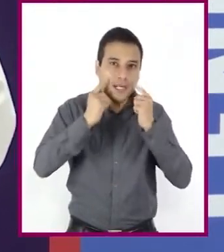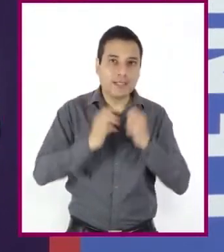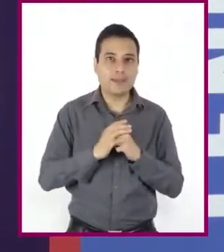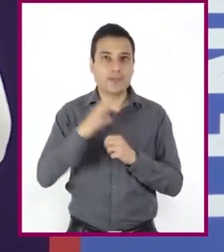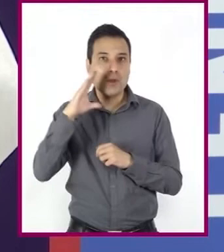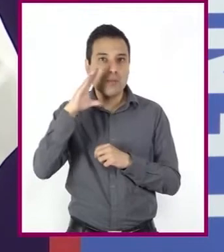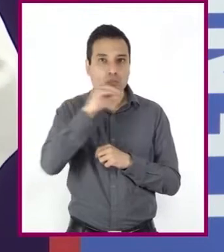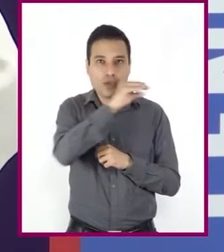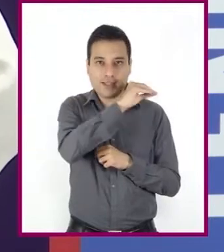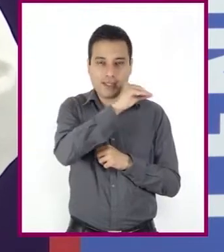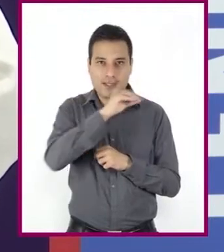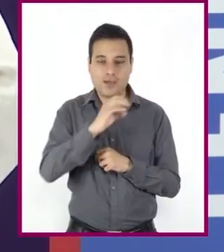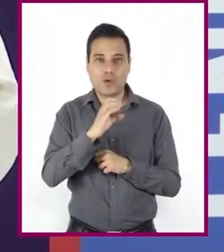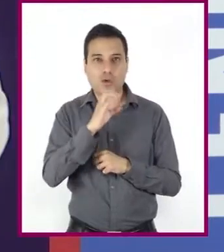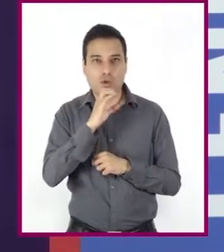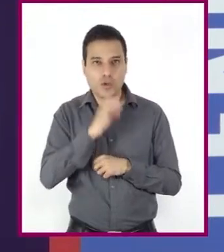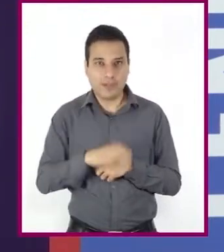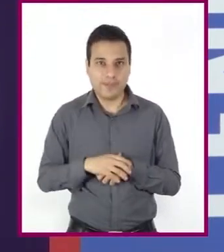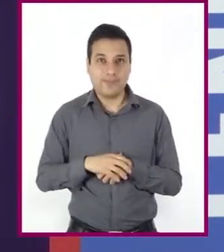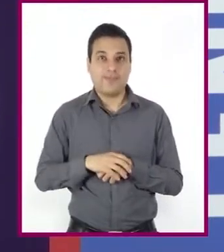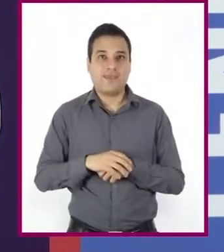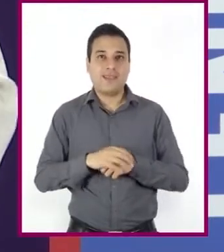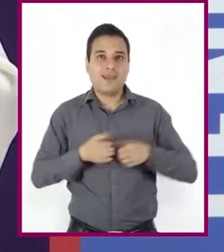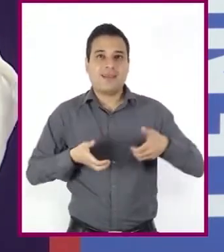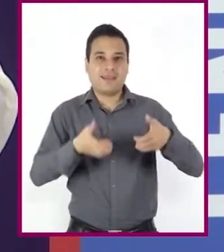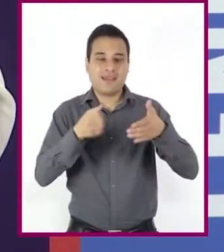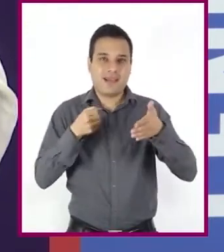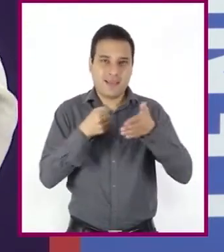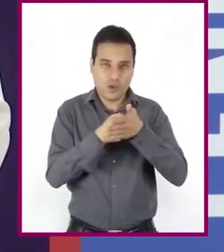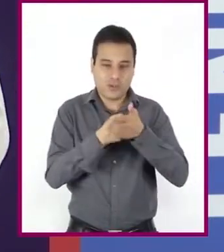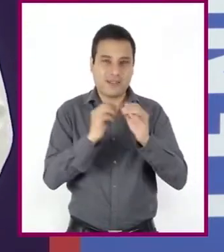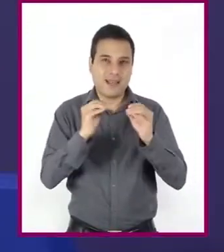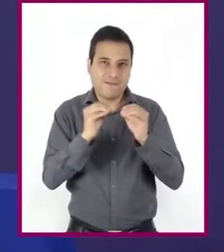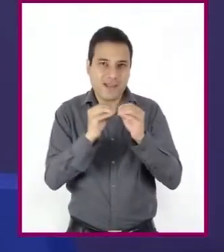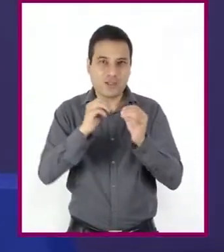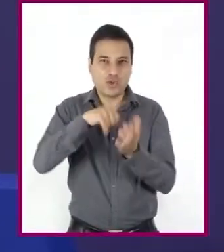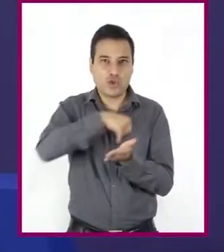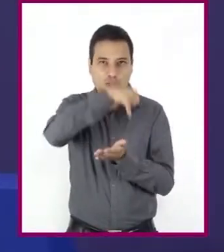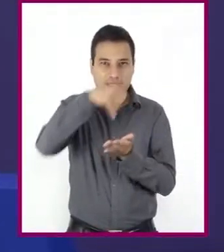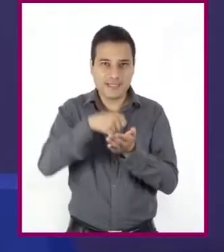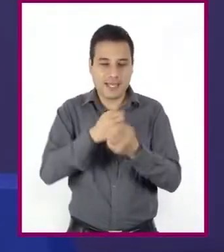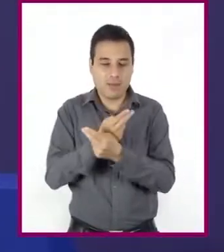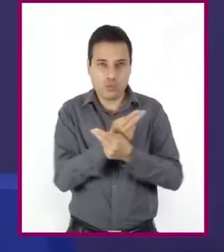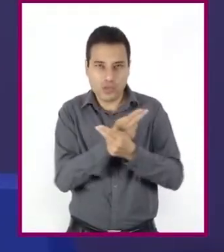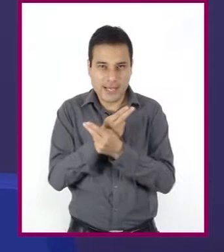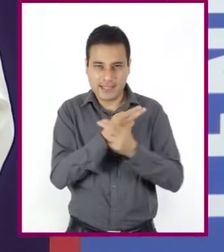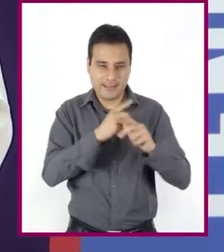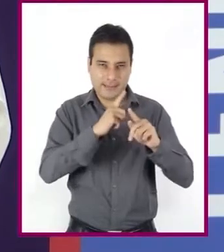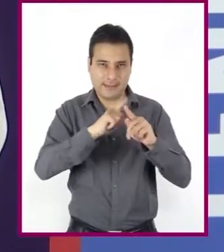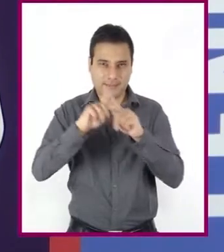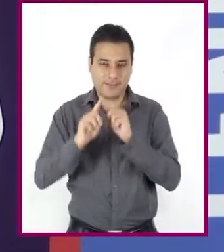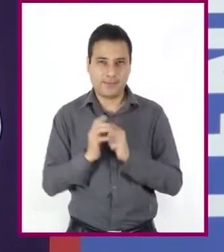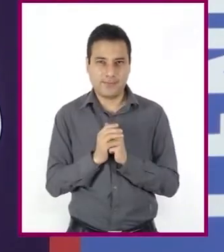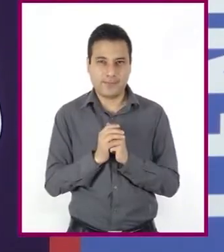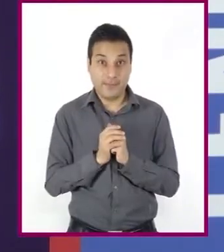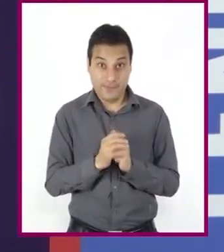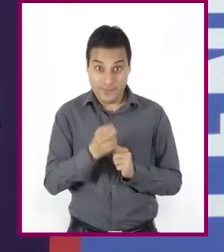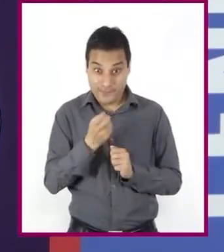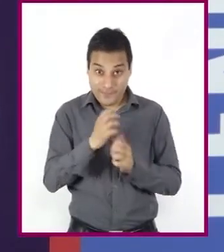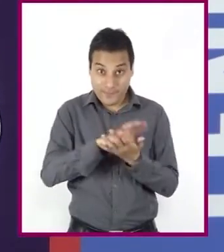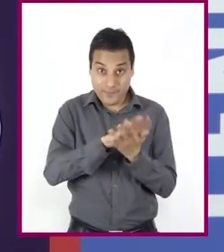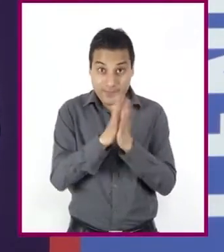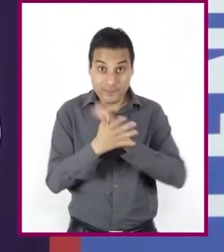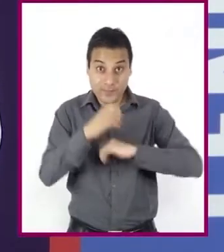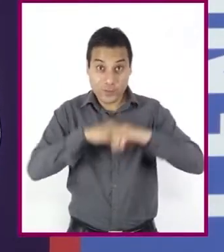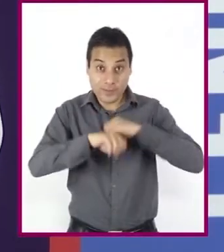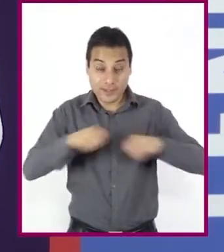Córdoba, El Callejón del Beso, La Isla de las Muñecas, entre otras. La representación teatral de estas no es